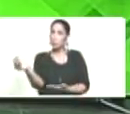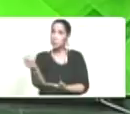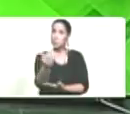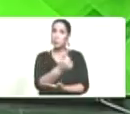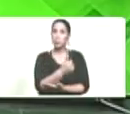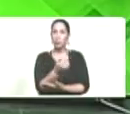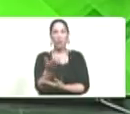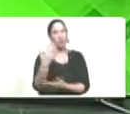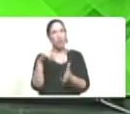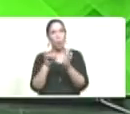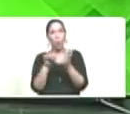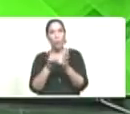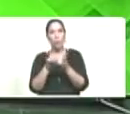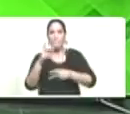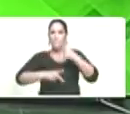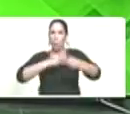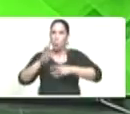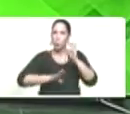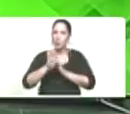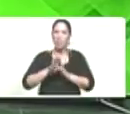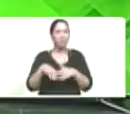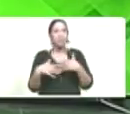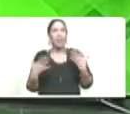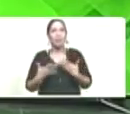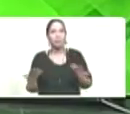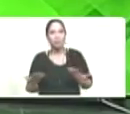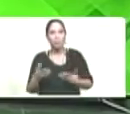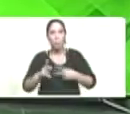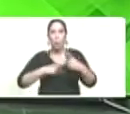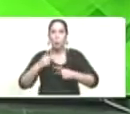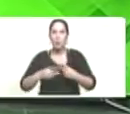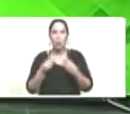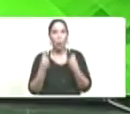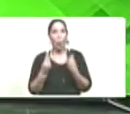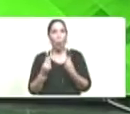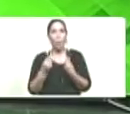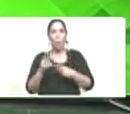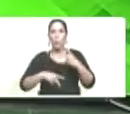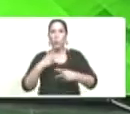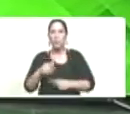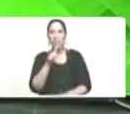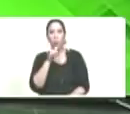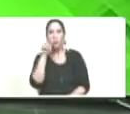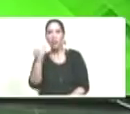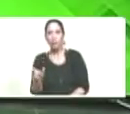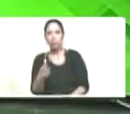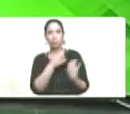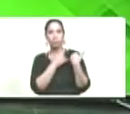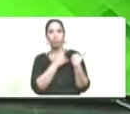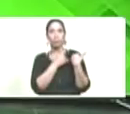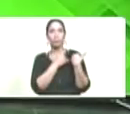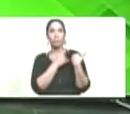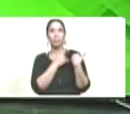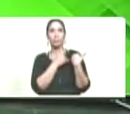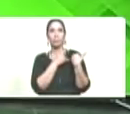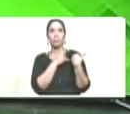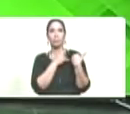vamos a producir? ¿Qué vamos a producir? ¿Cómo vamos a producir y con quién?